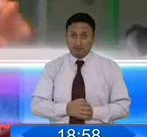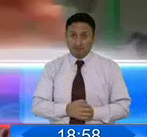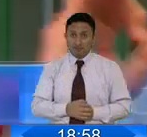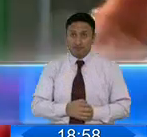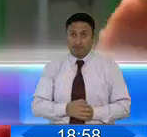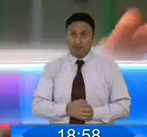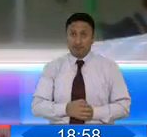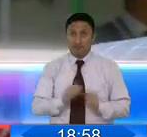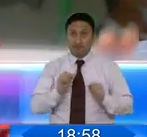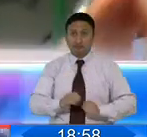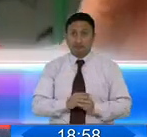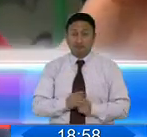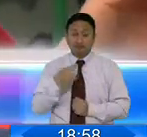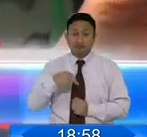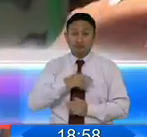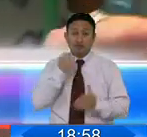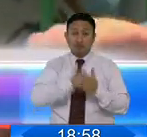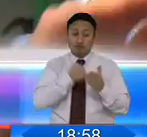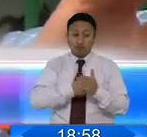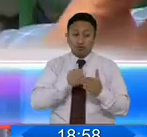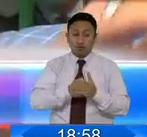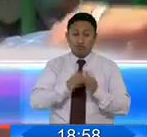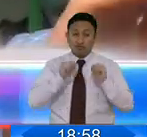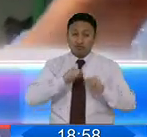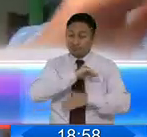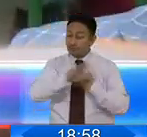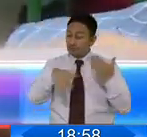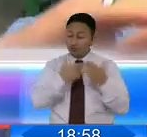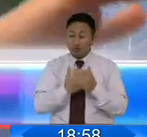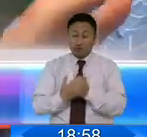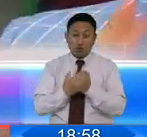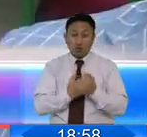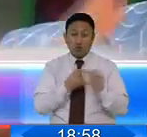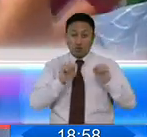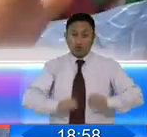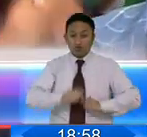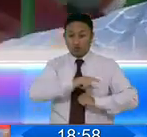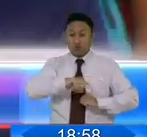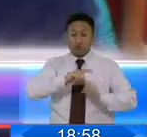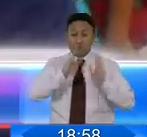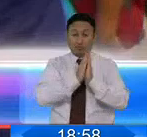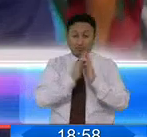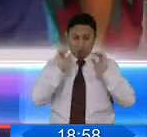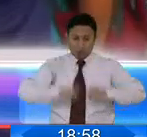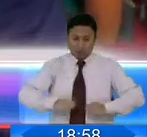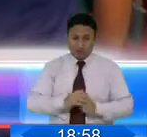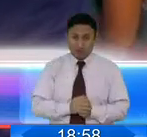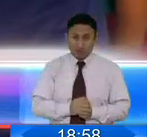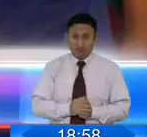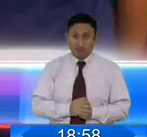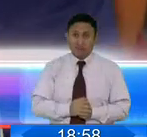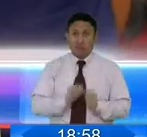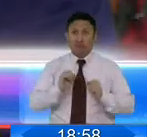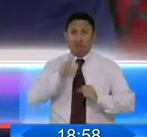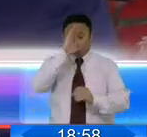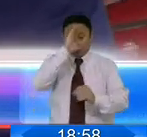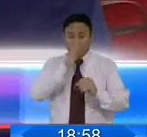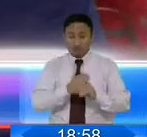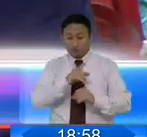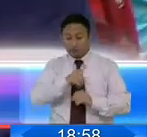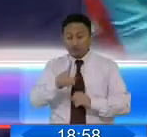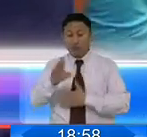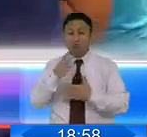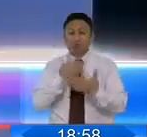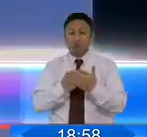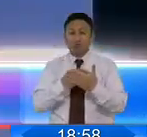hasta interponer todos los recursos horizontales y verticales con el ánimo de que se revoquen las prisiones preventivas